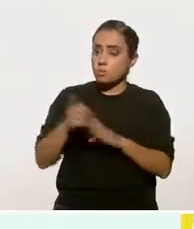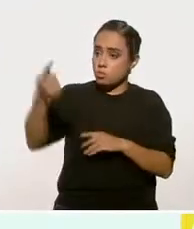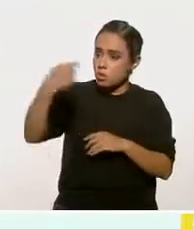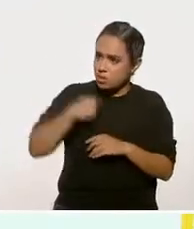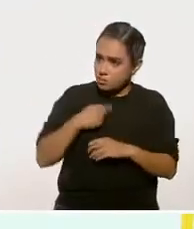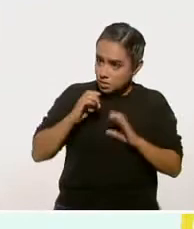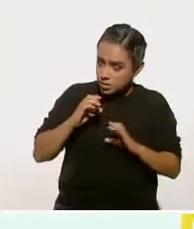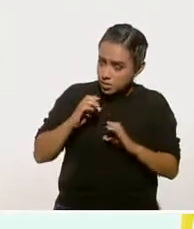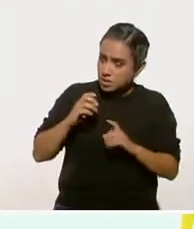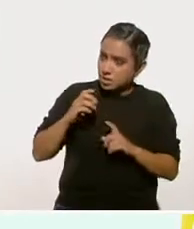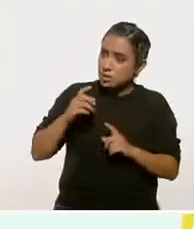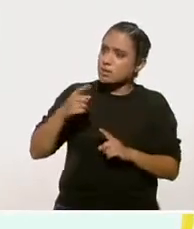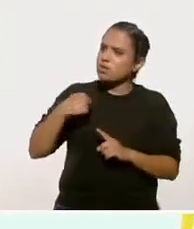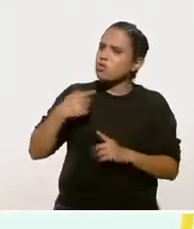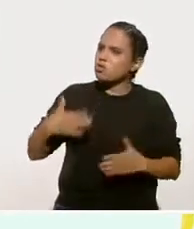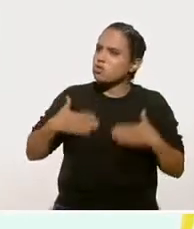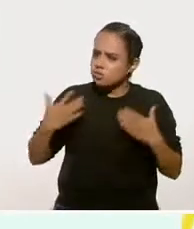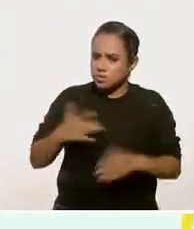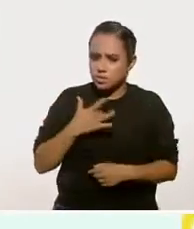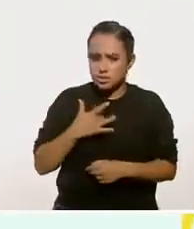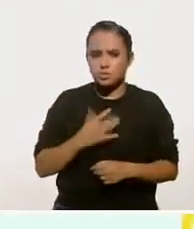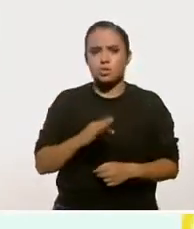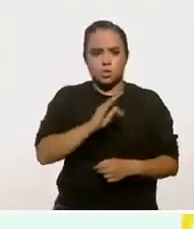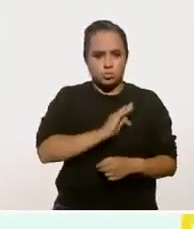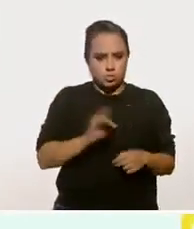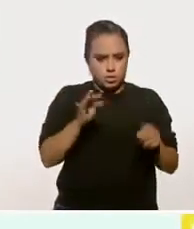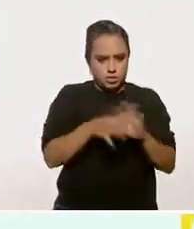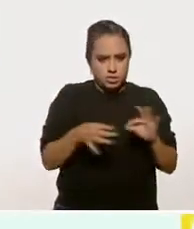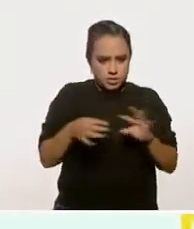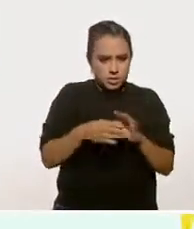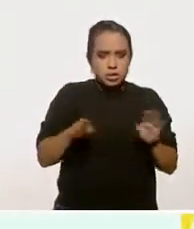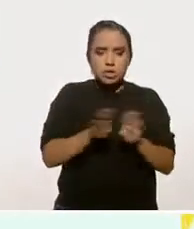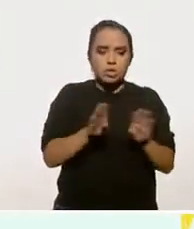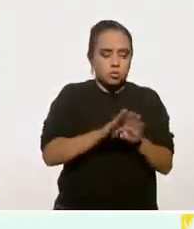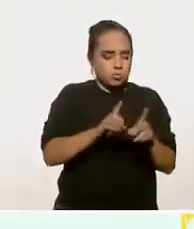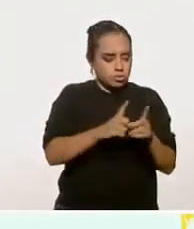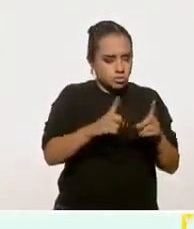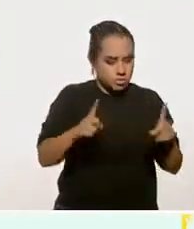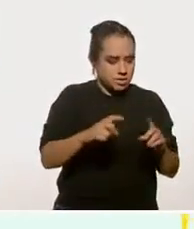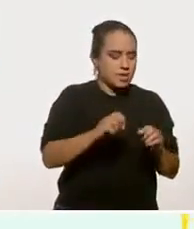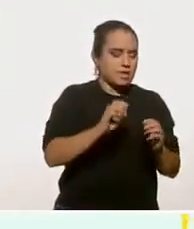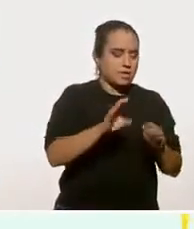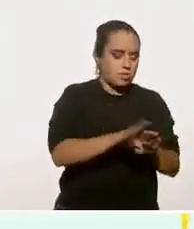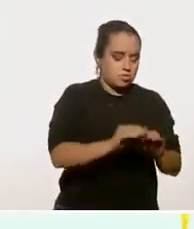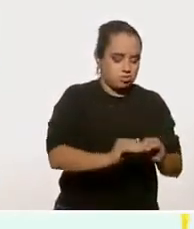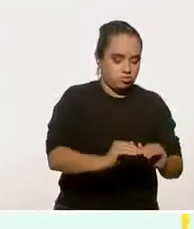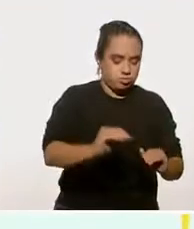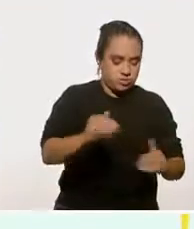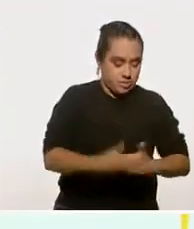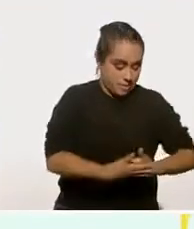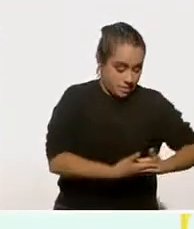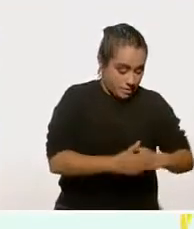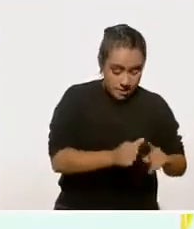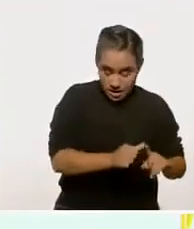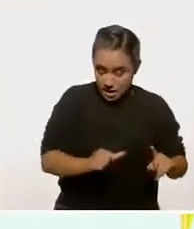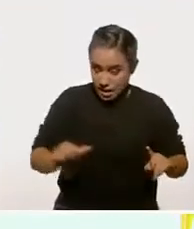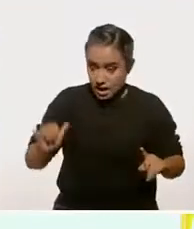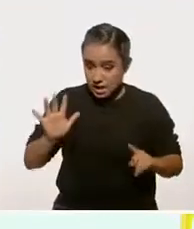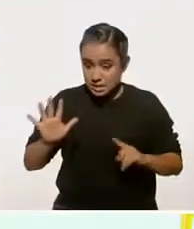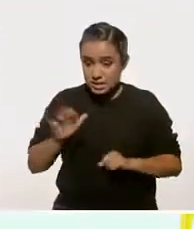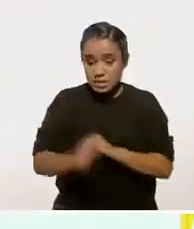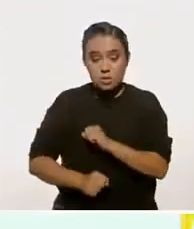cuidadores. Podremos explicar cada uno de los hitos del desarrollo que hay de los 0 a los 5 años, que son muchísimos,